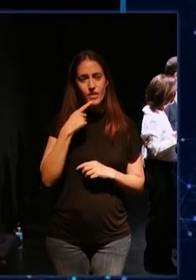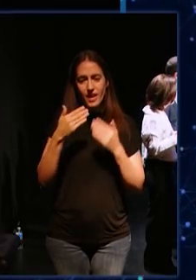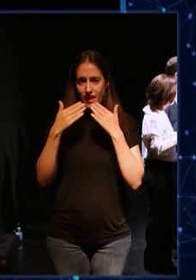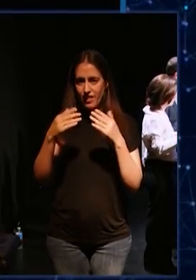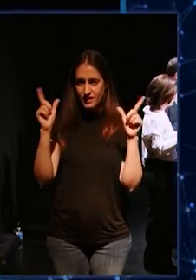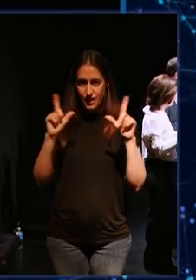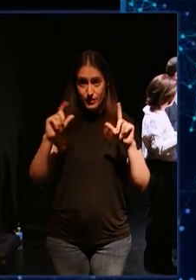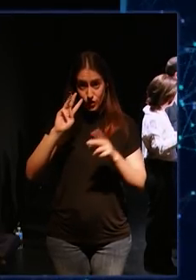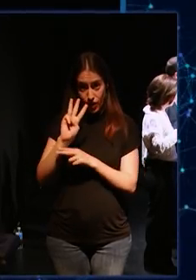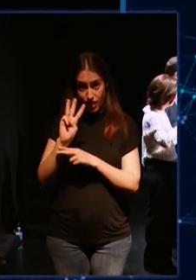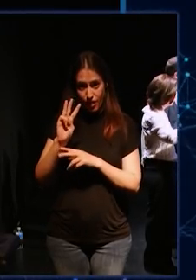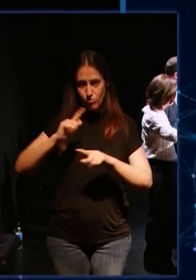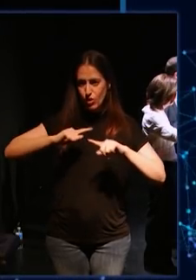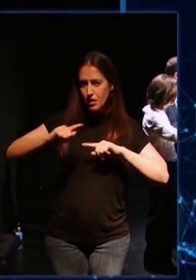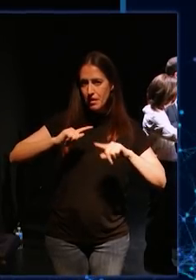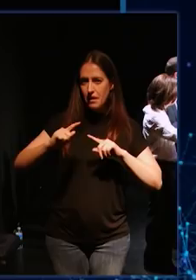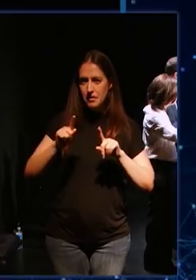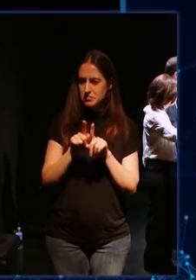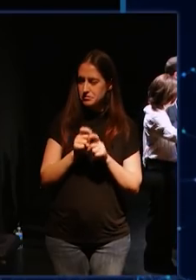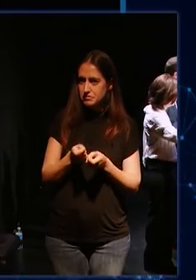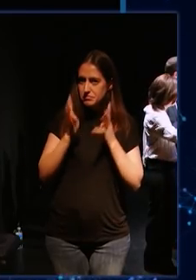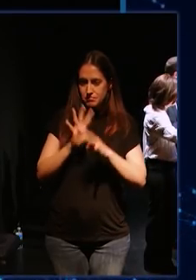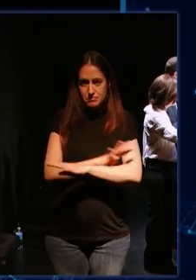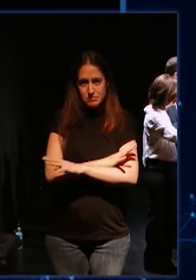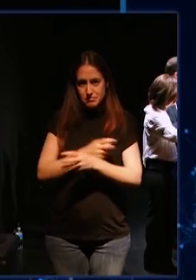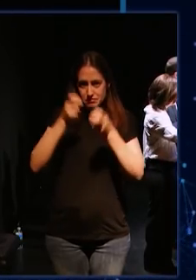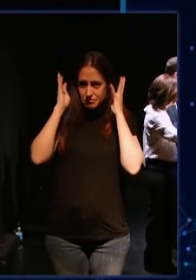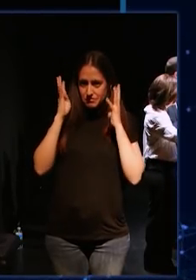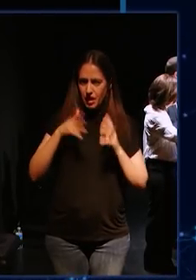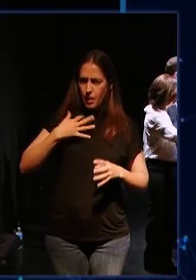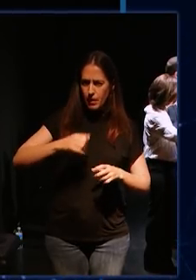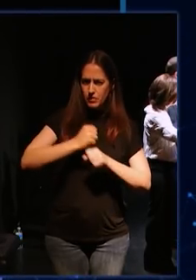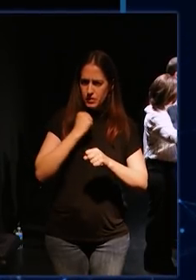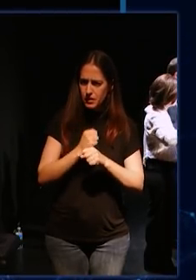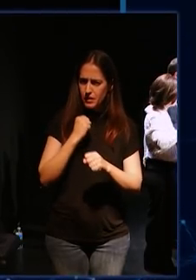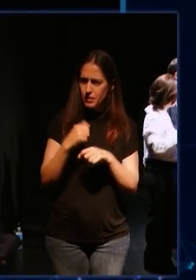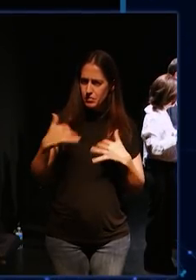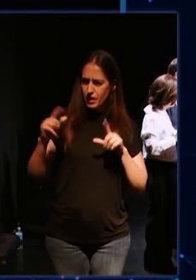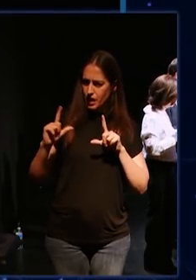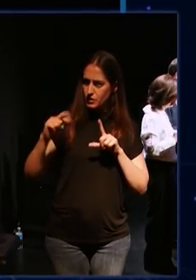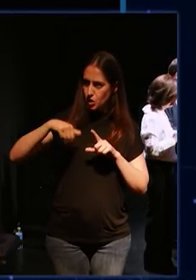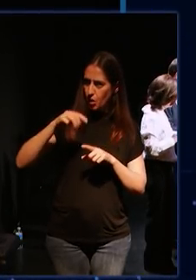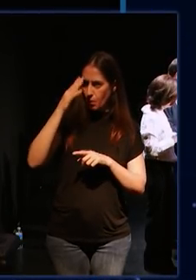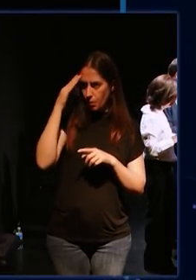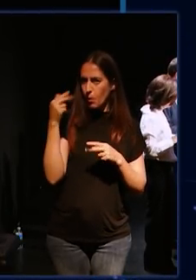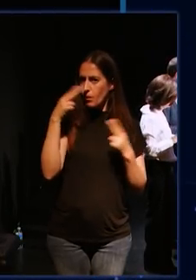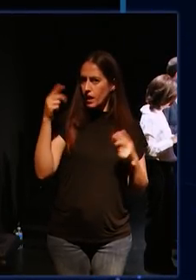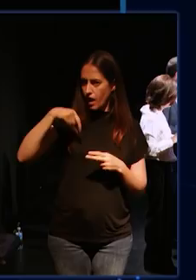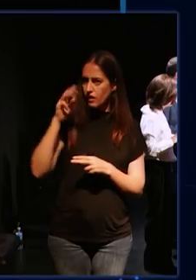por organizar todos estos espacios porque me parece impresionante la capacidad de trabajo que tiene la televisión pública de